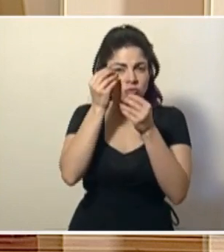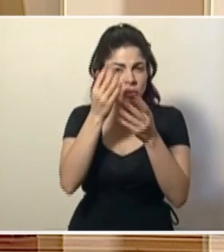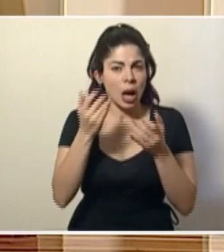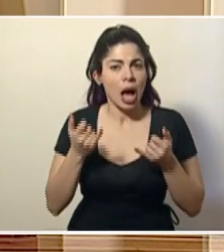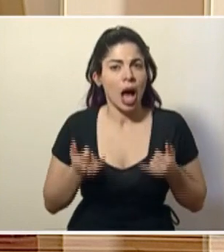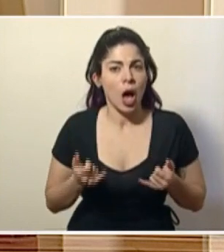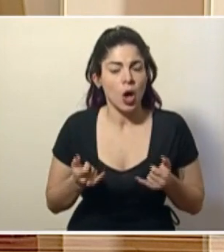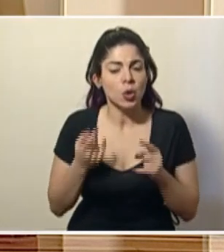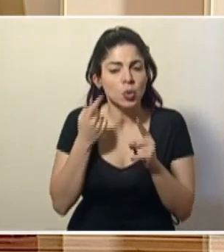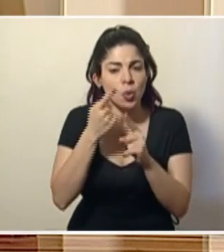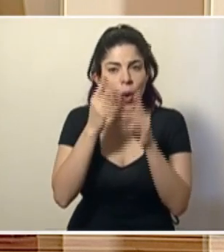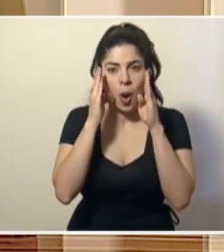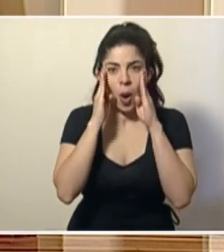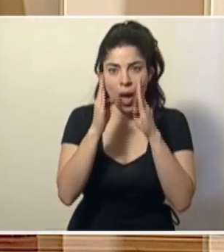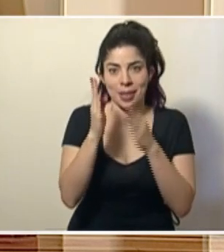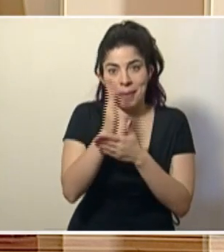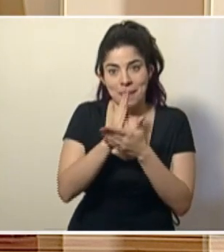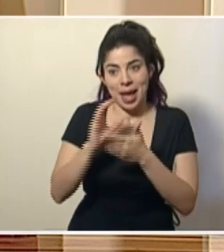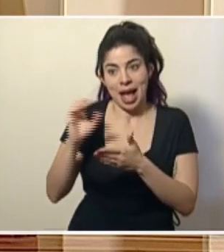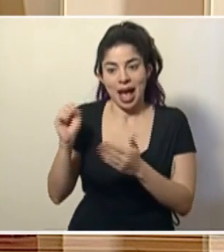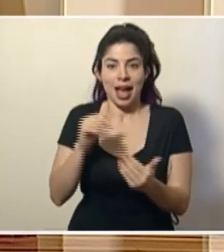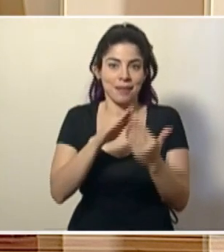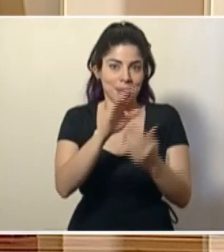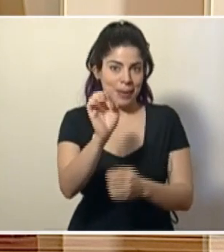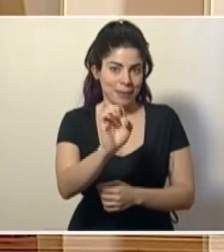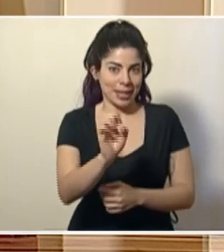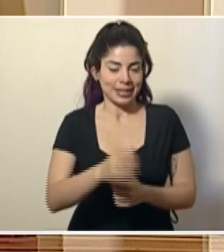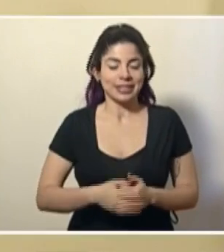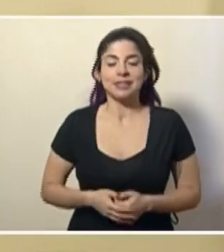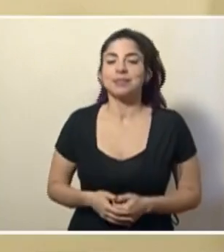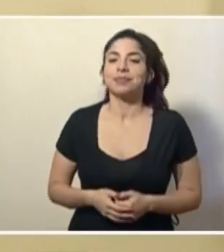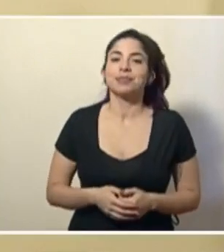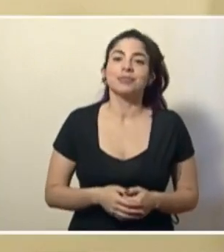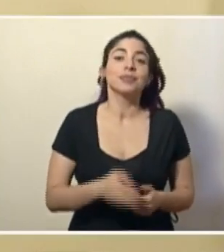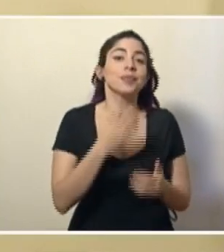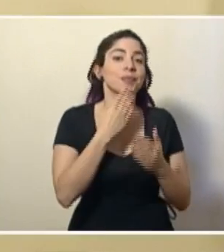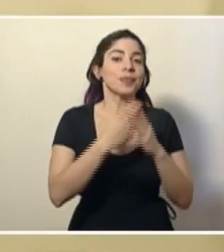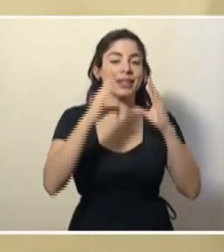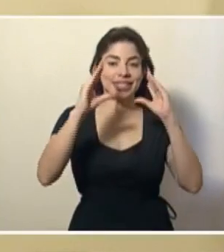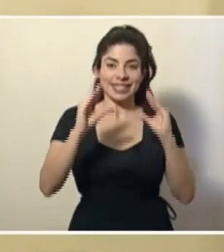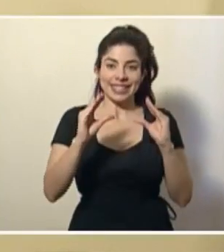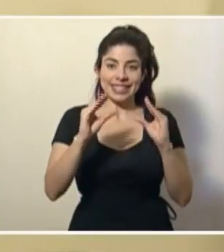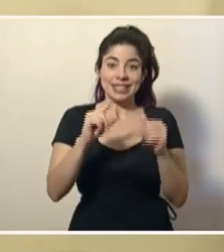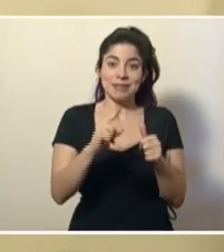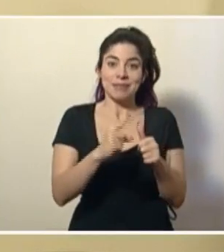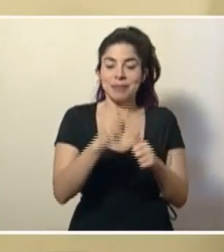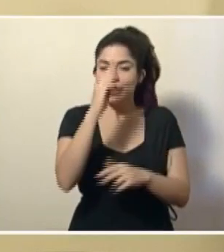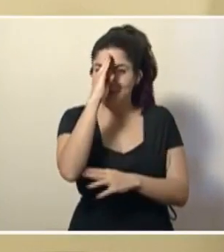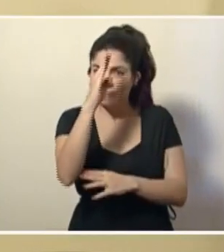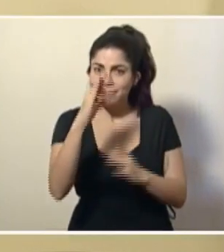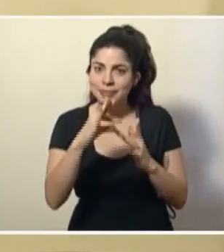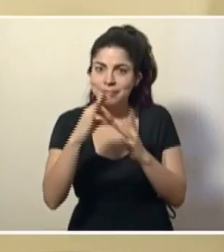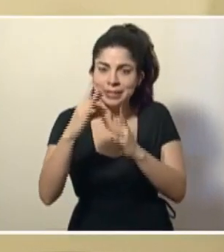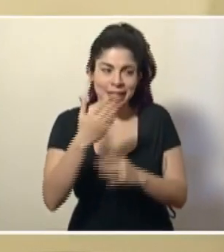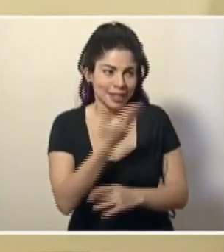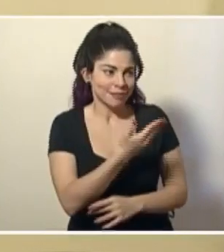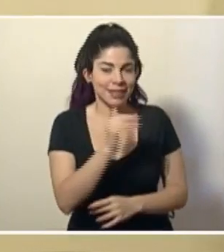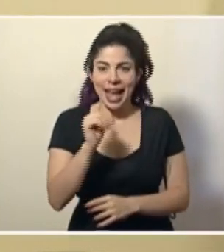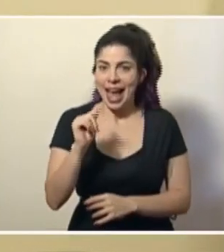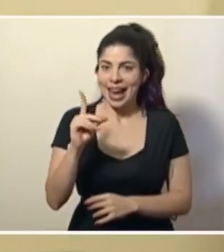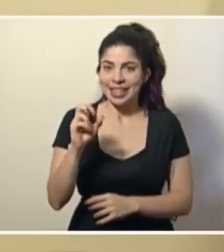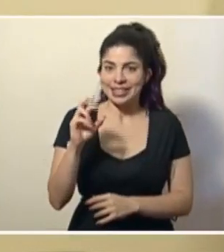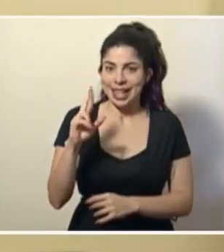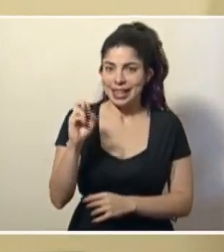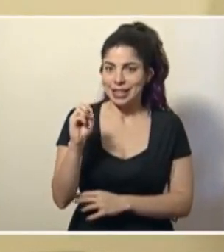sobre la atención de esta institución de cara a la emergencia. Muy buenas tardes. Primero un saludo especial a don